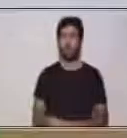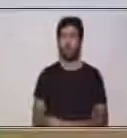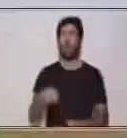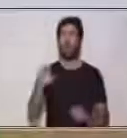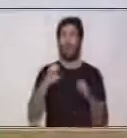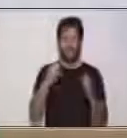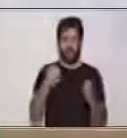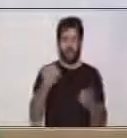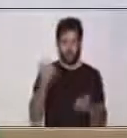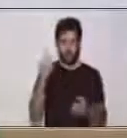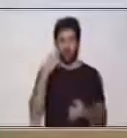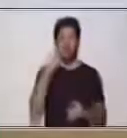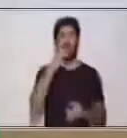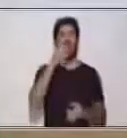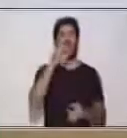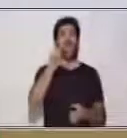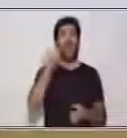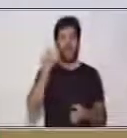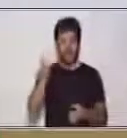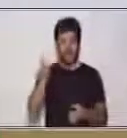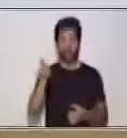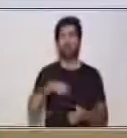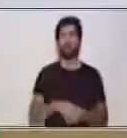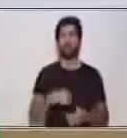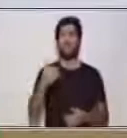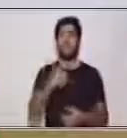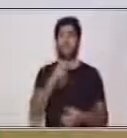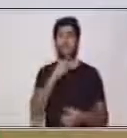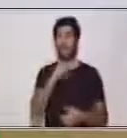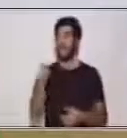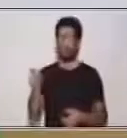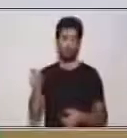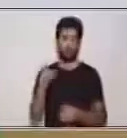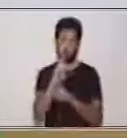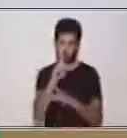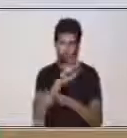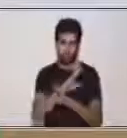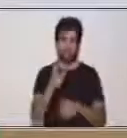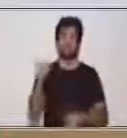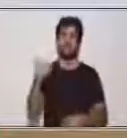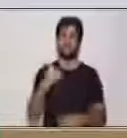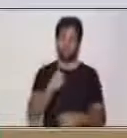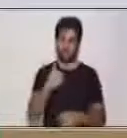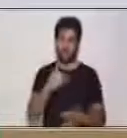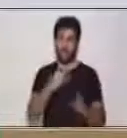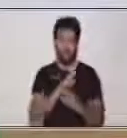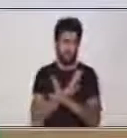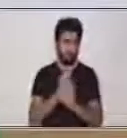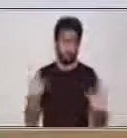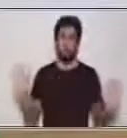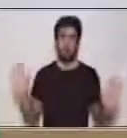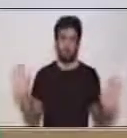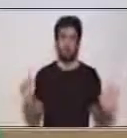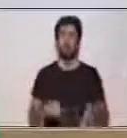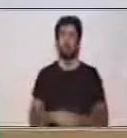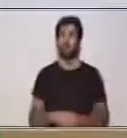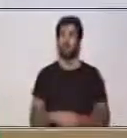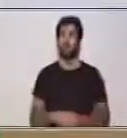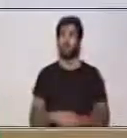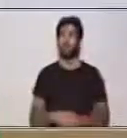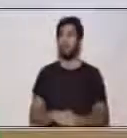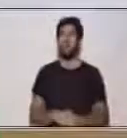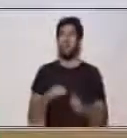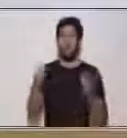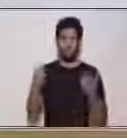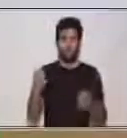el y en lugar de tienen en plural debe de ser en singular. Tiene.